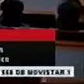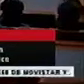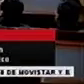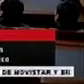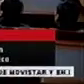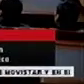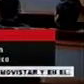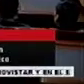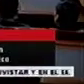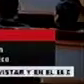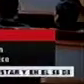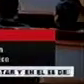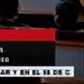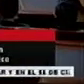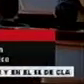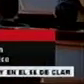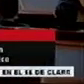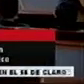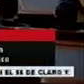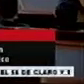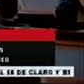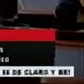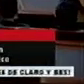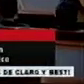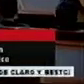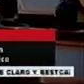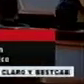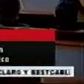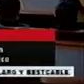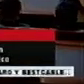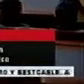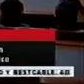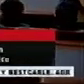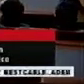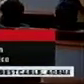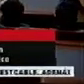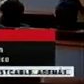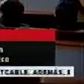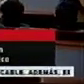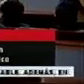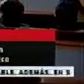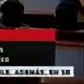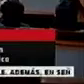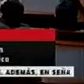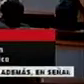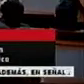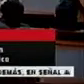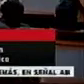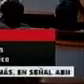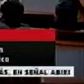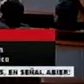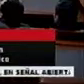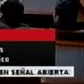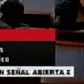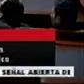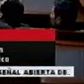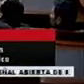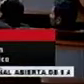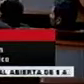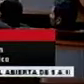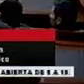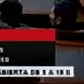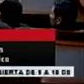más sobre este interesante tema de la participación de Víctor Raúl en la Asamblea Constituyente,